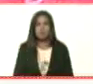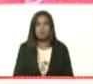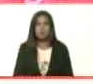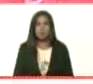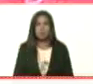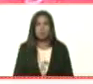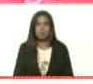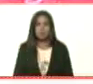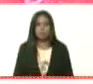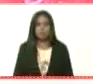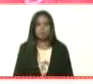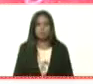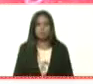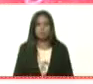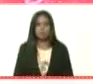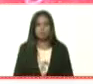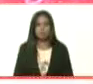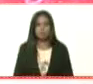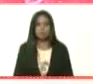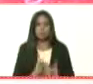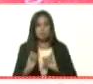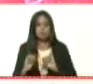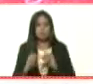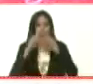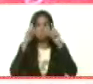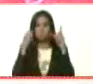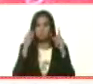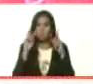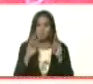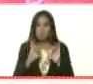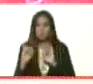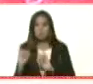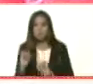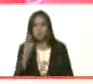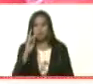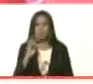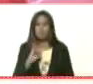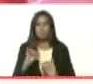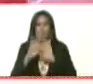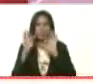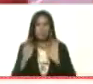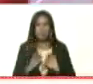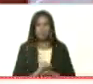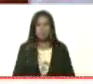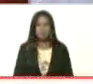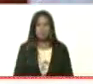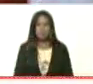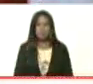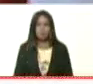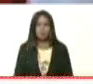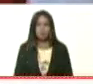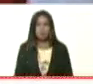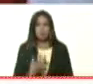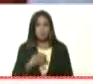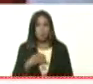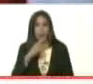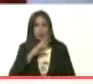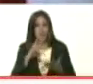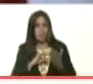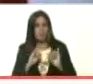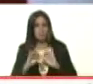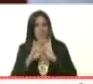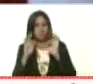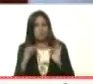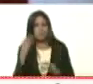estrategia. Y me sorprendió y me gustó mucho un pensamiento en su portada. No voy a leerles el documento, solamente